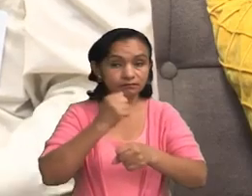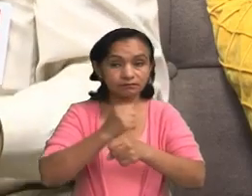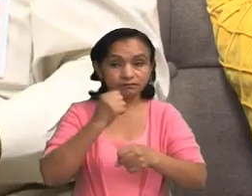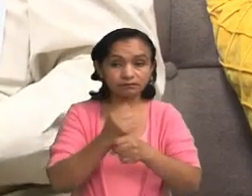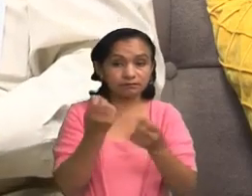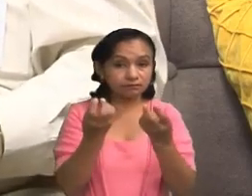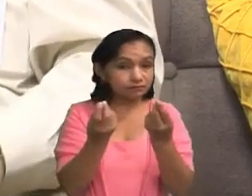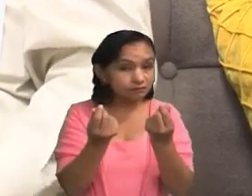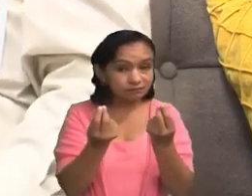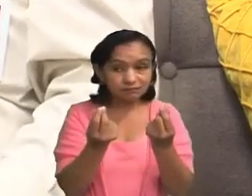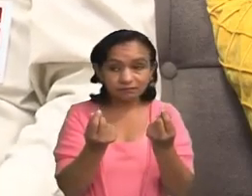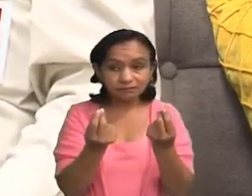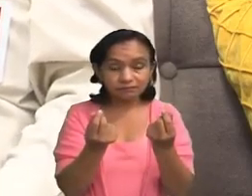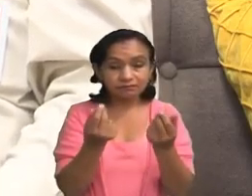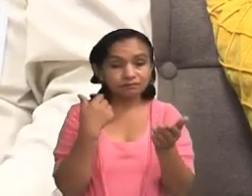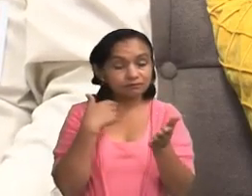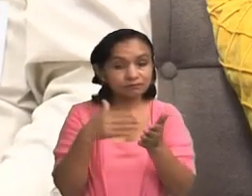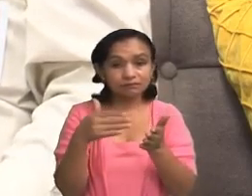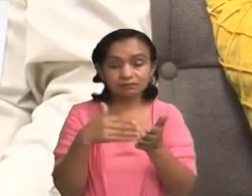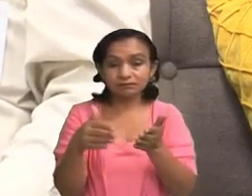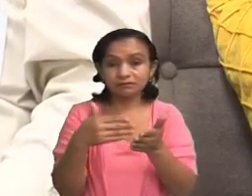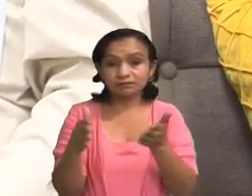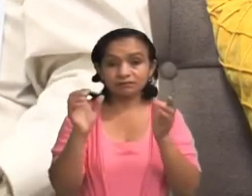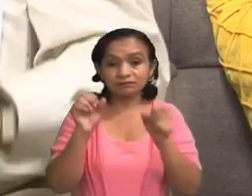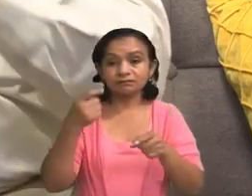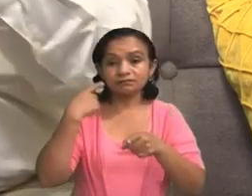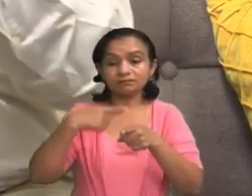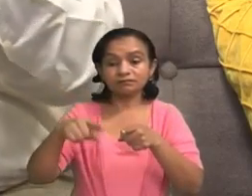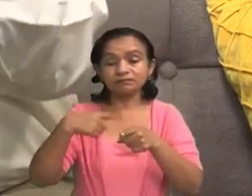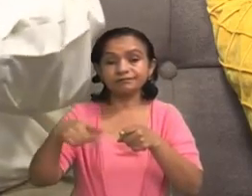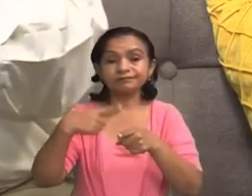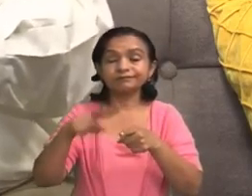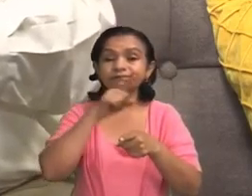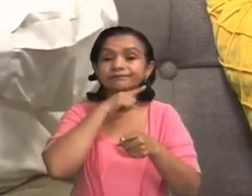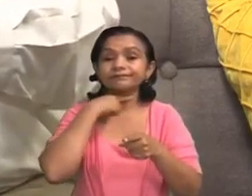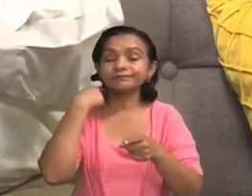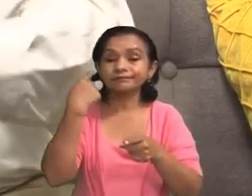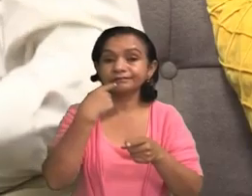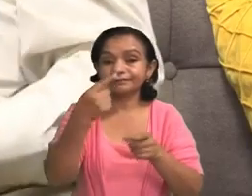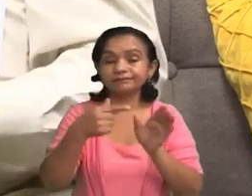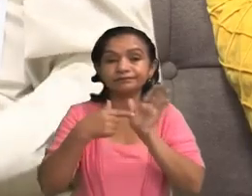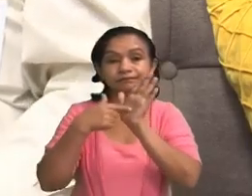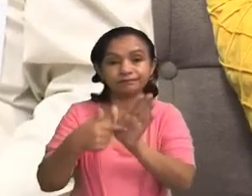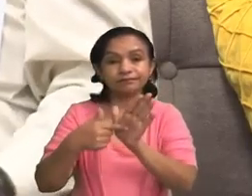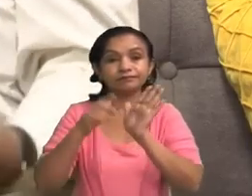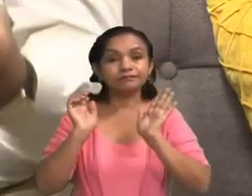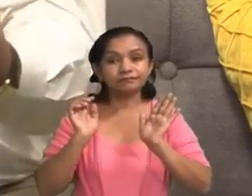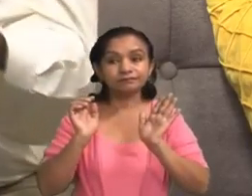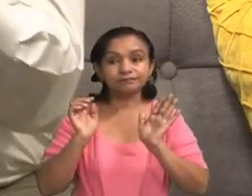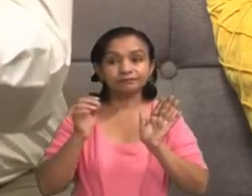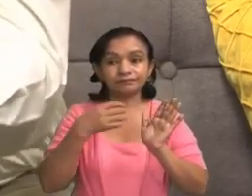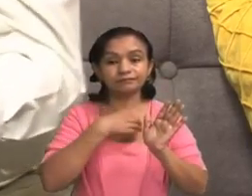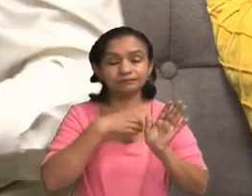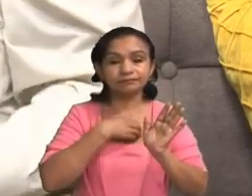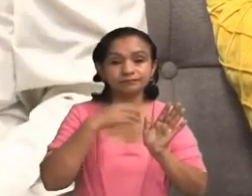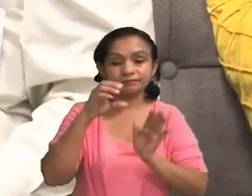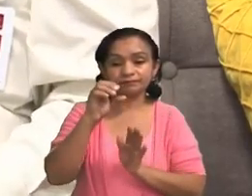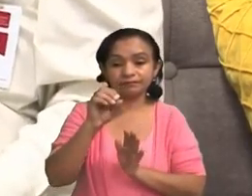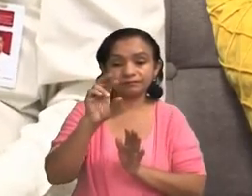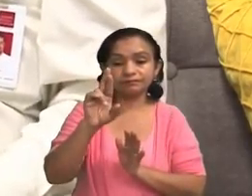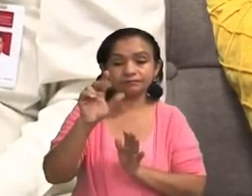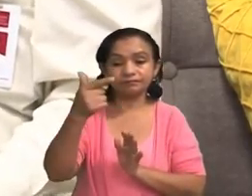dinero, digamos, y las facilidades para poder pagar una certificación, ¿verdad? Y decir que su producto es orgánico.